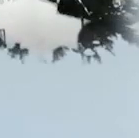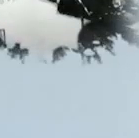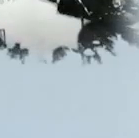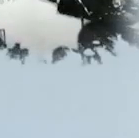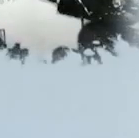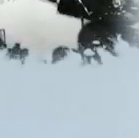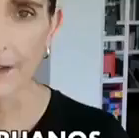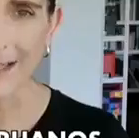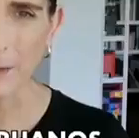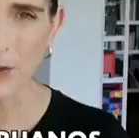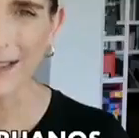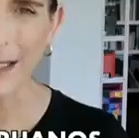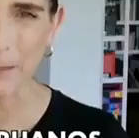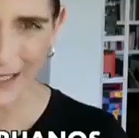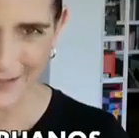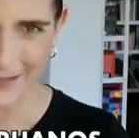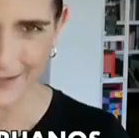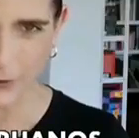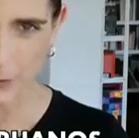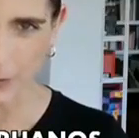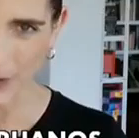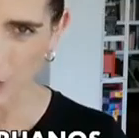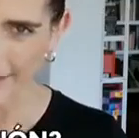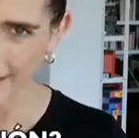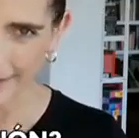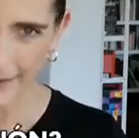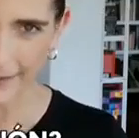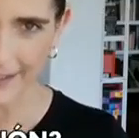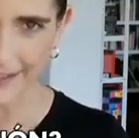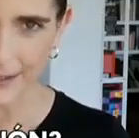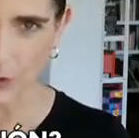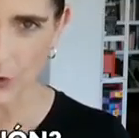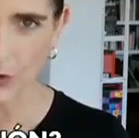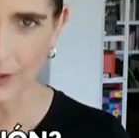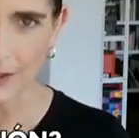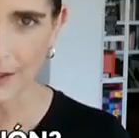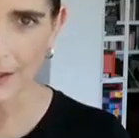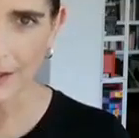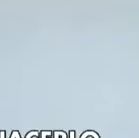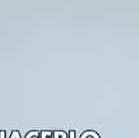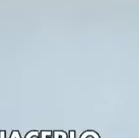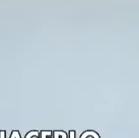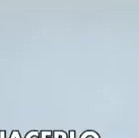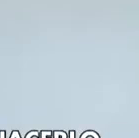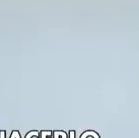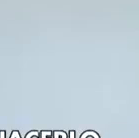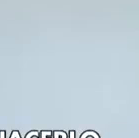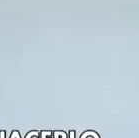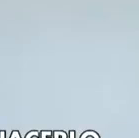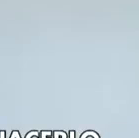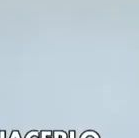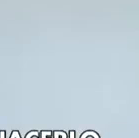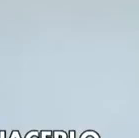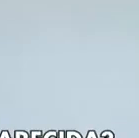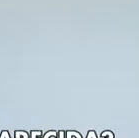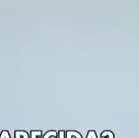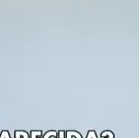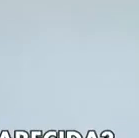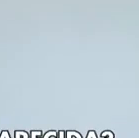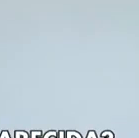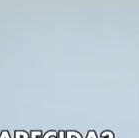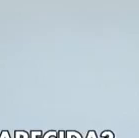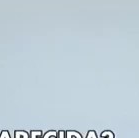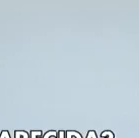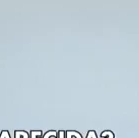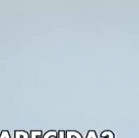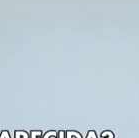gobierno de Alan García. ¿Seremos capaces, los peruanos, de salir de esta situación? ¿Hemos sido capaces de hacerlo